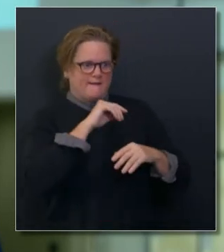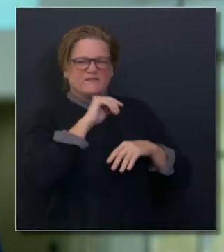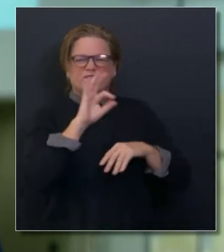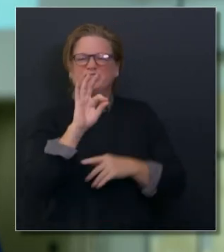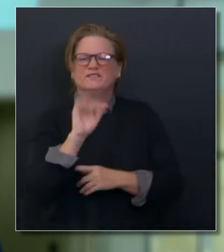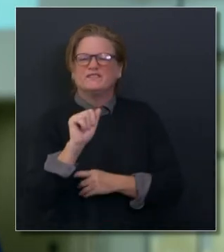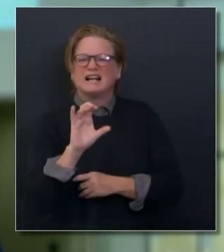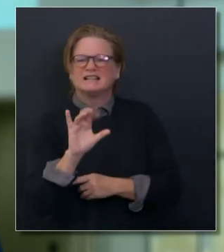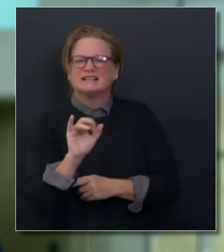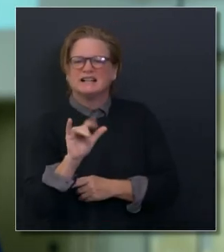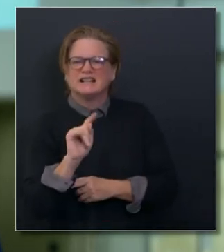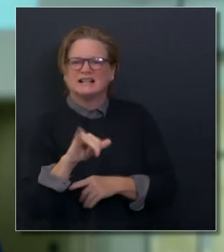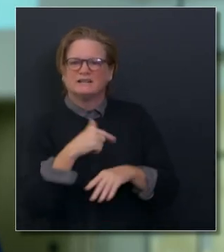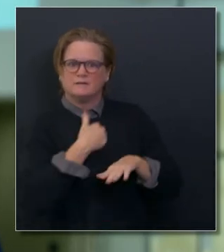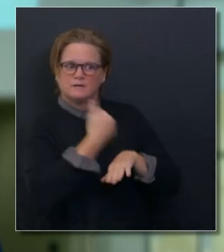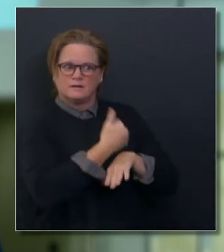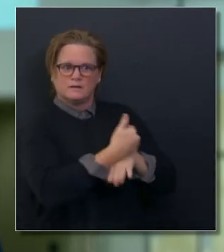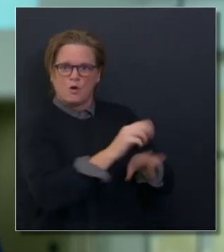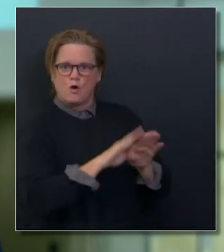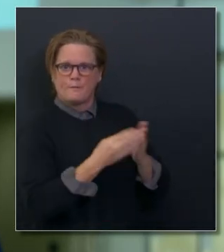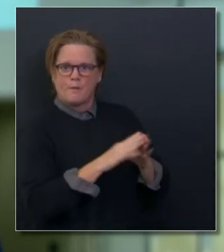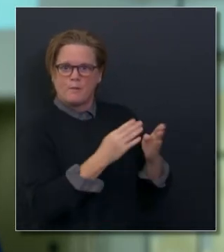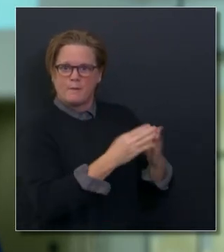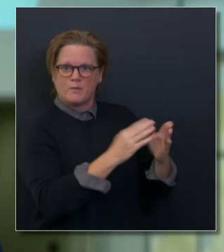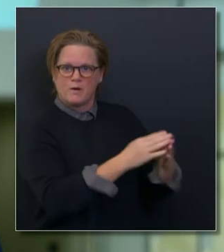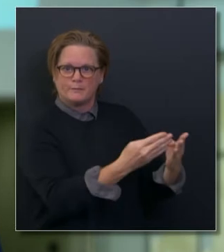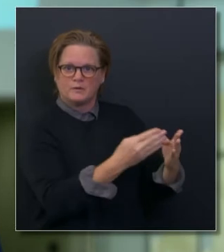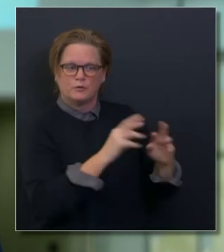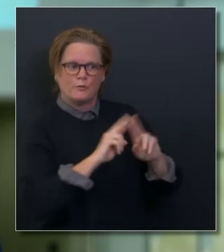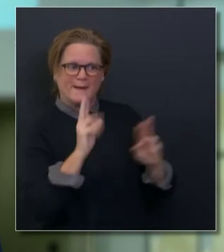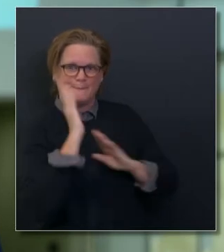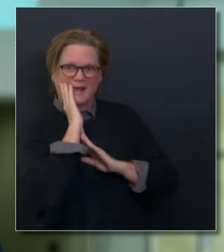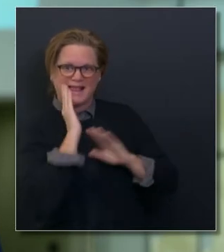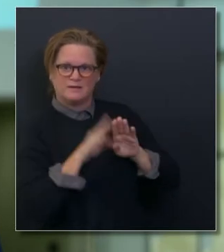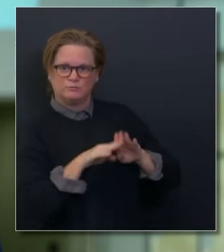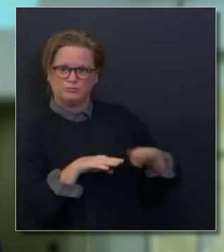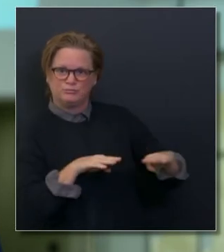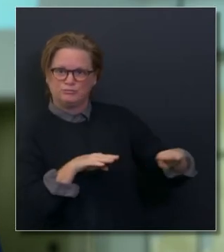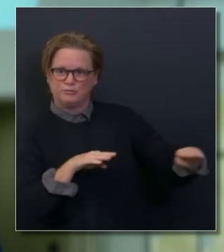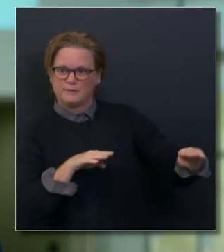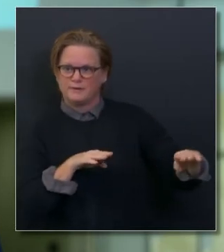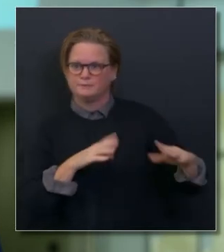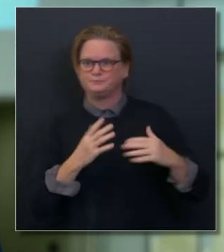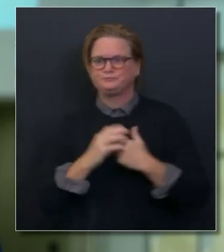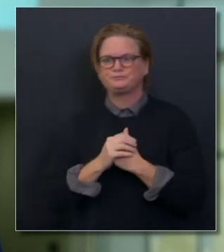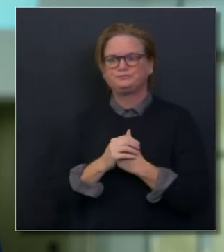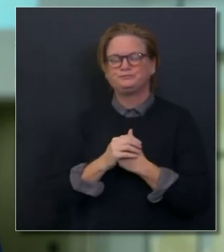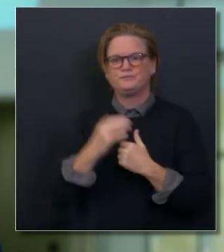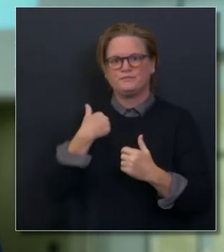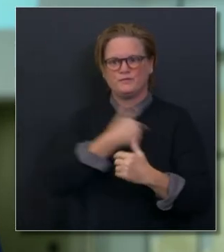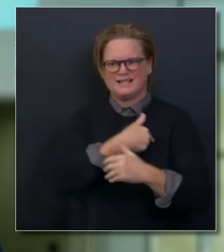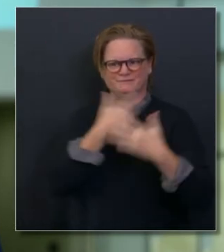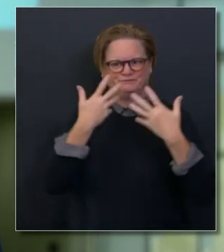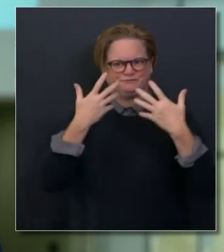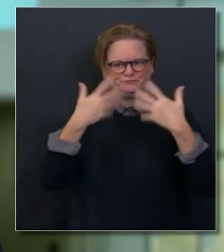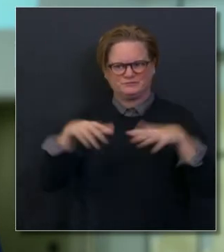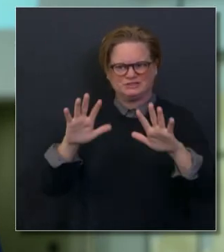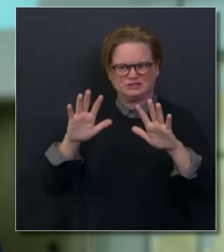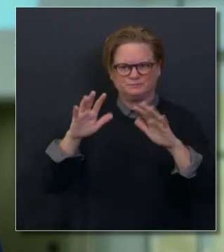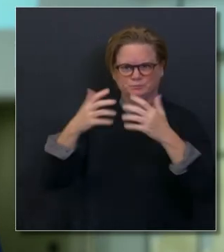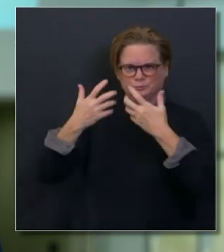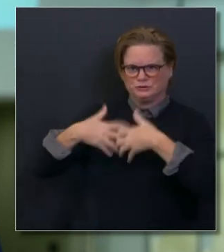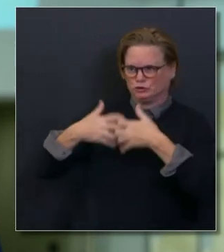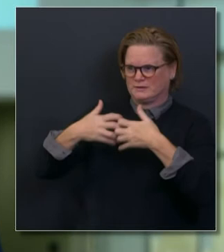como mencionó el gobernador. Tenemos suficientes ventiladores, lo cambiamos de un lugar a otro en el estado para